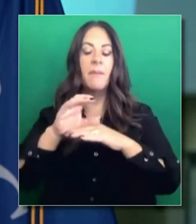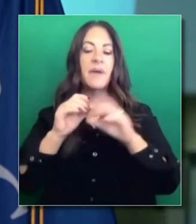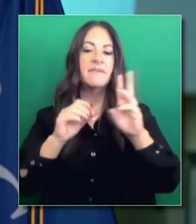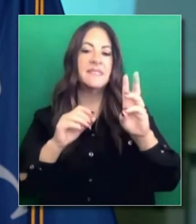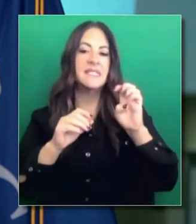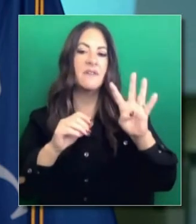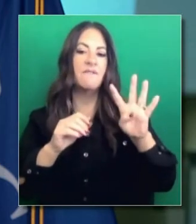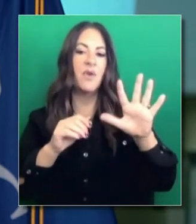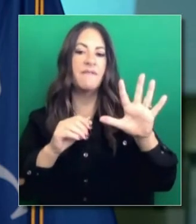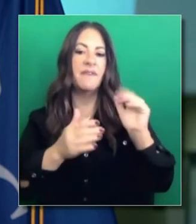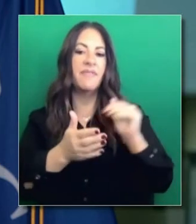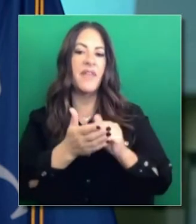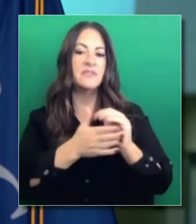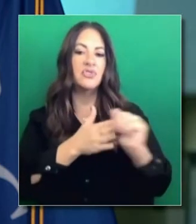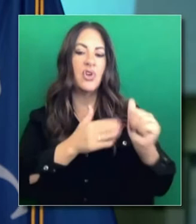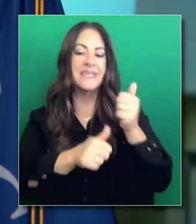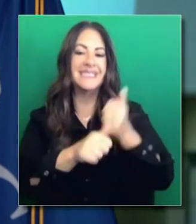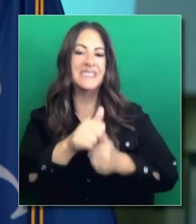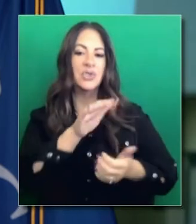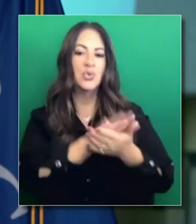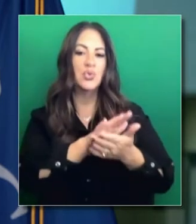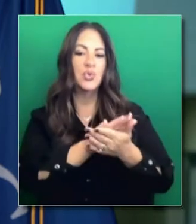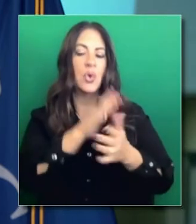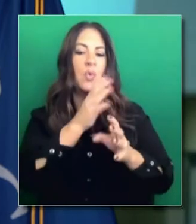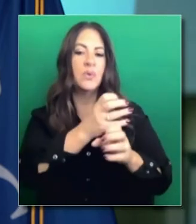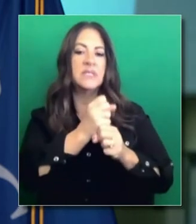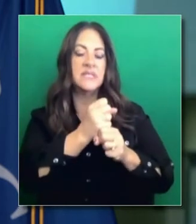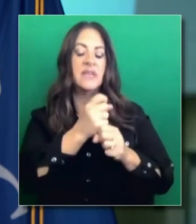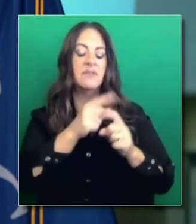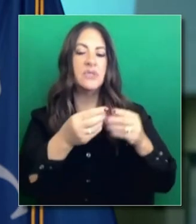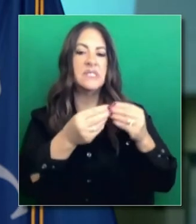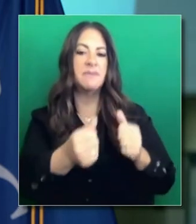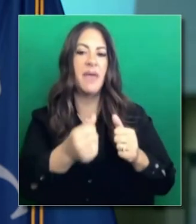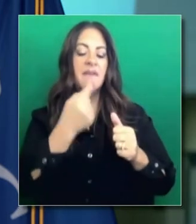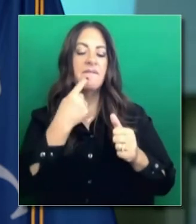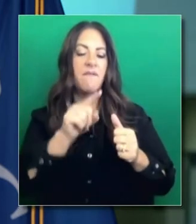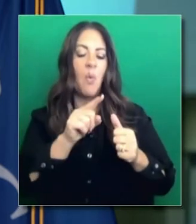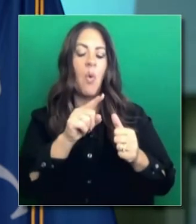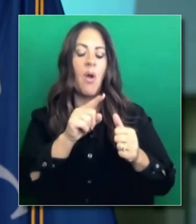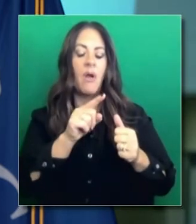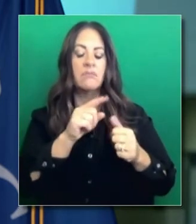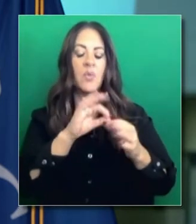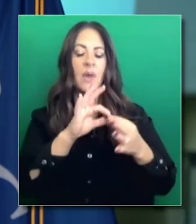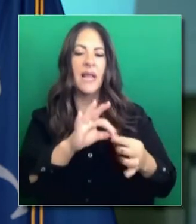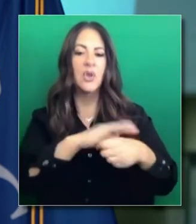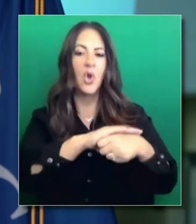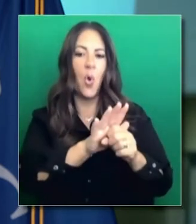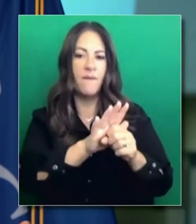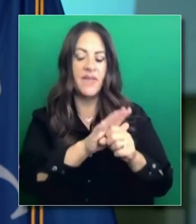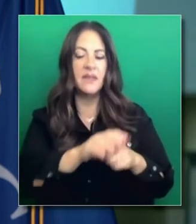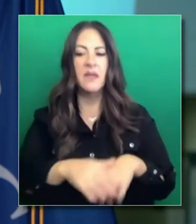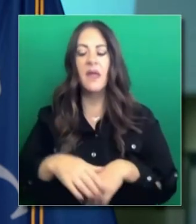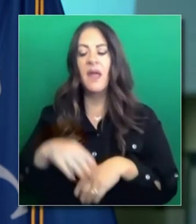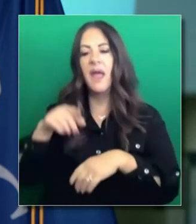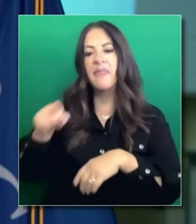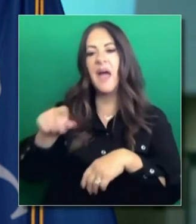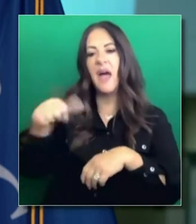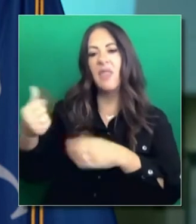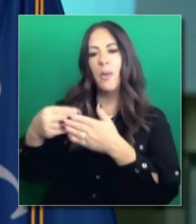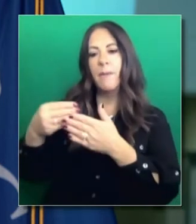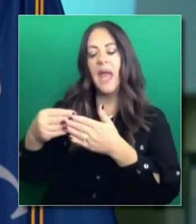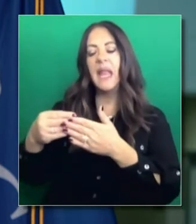escuelas han recibido como promedio ya para gastos relacionados a COVID, pérdida de aprendizaje, asociado con un número